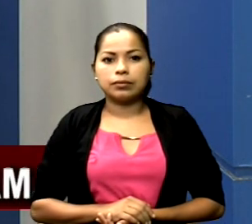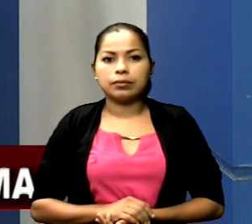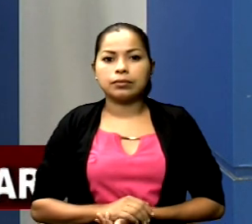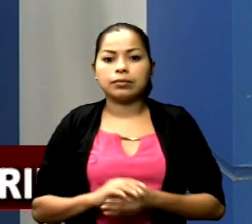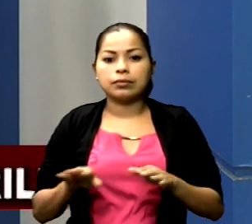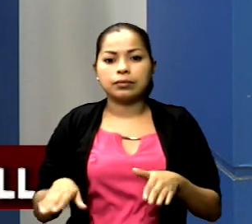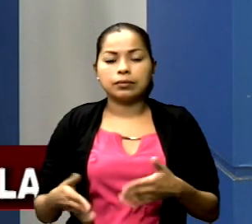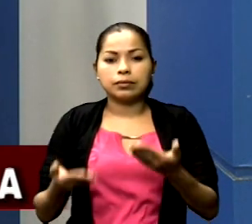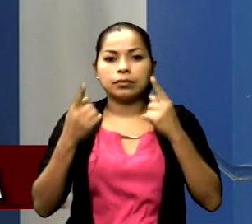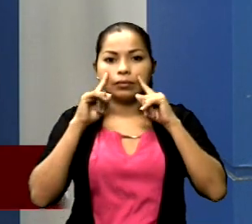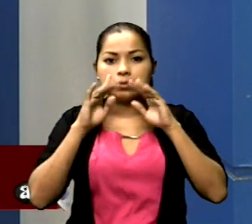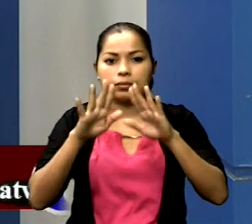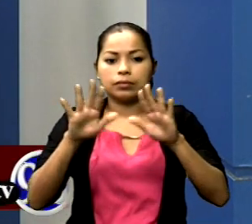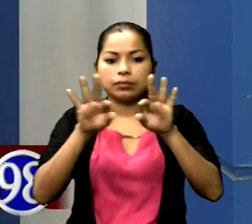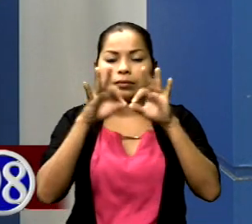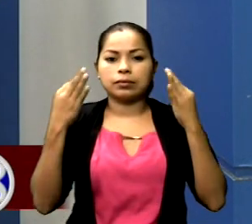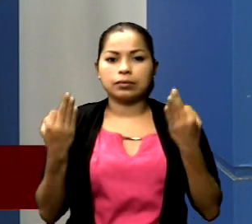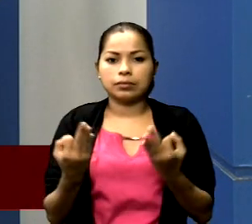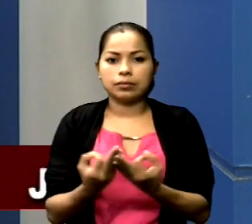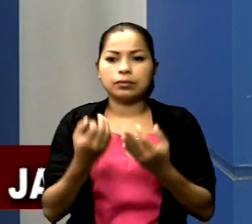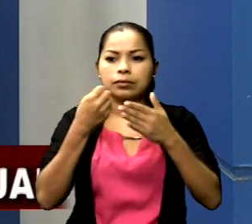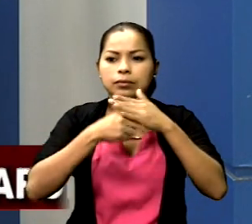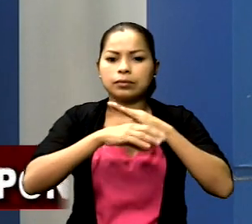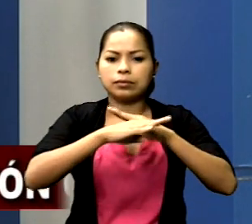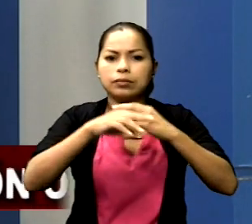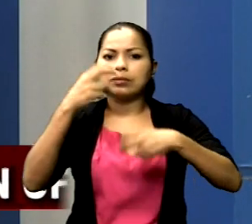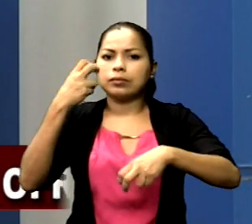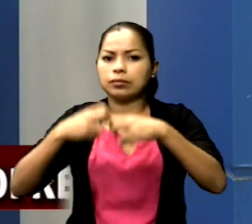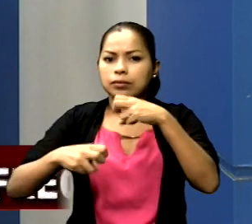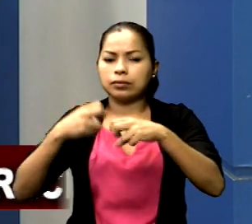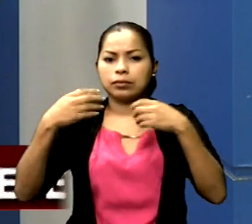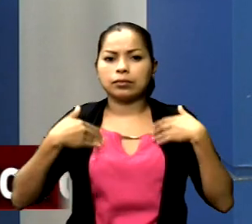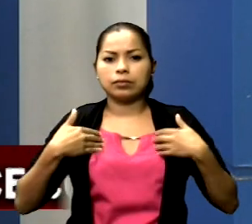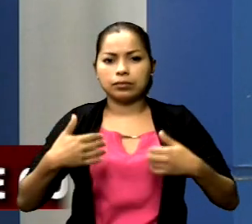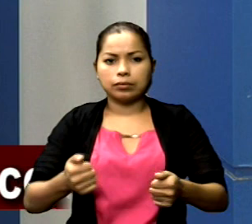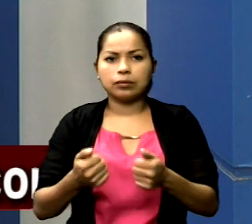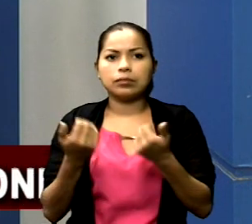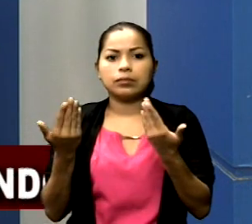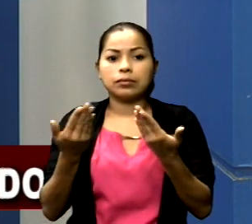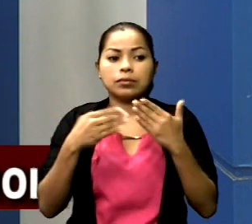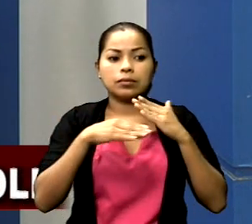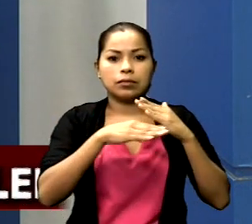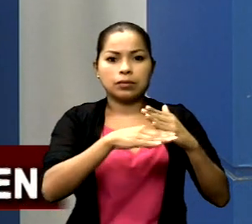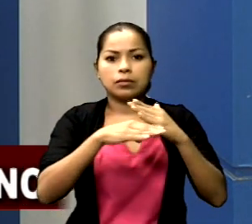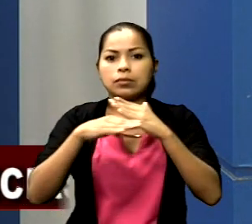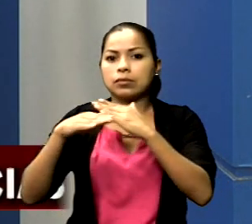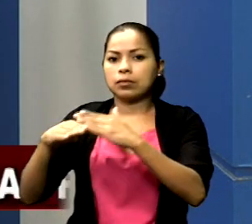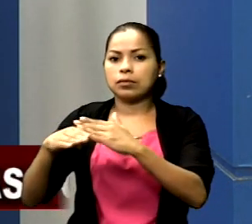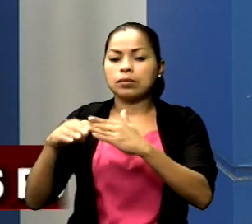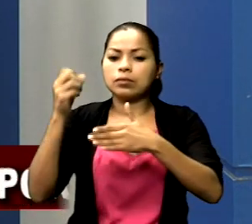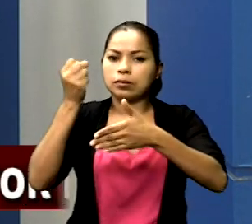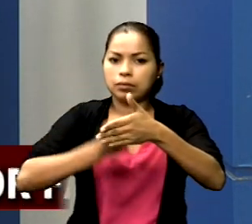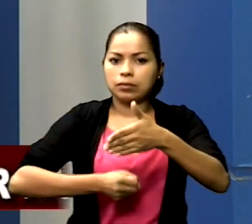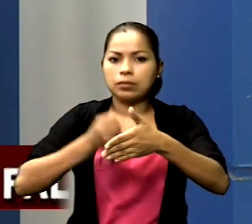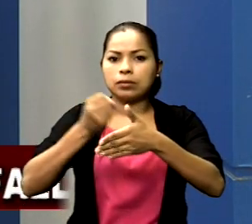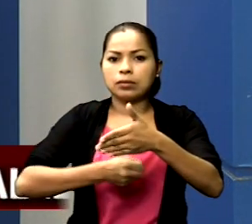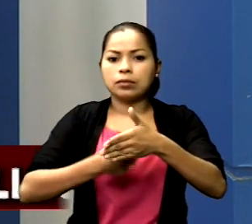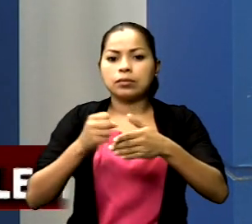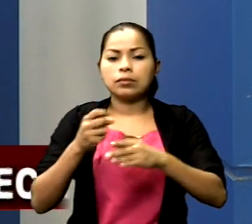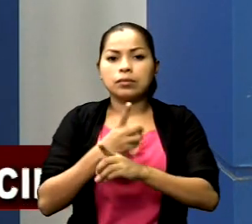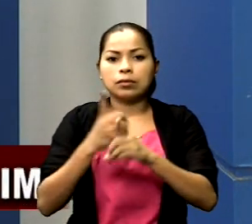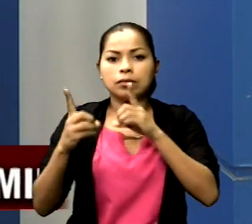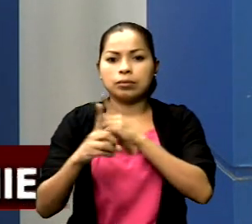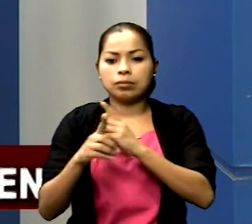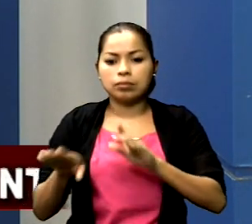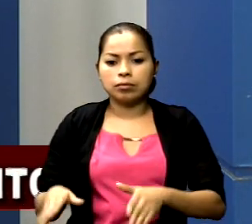La promoción y protección de las familias frente a los problemas de salud con el fin de prevenirlos es el esfuerzo que se debe